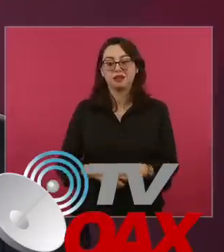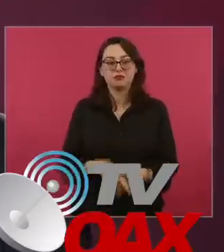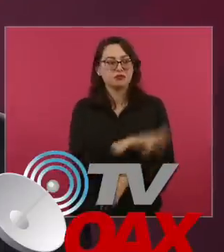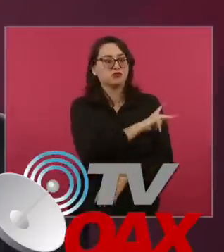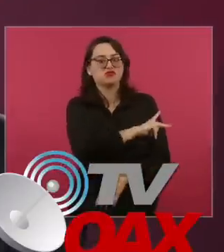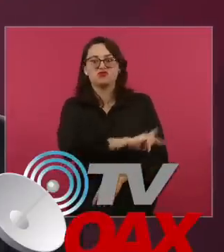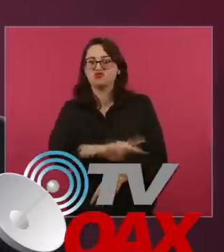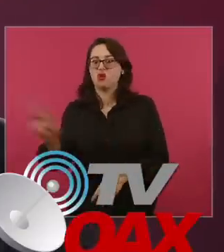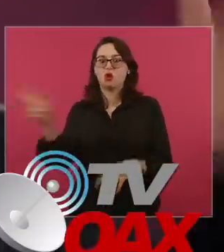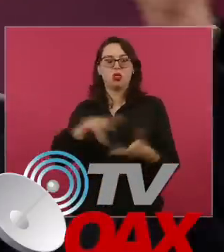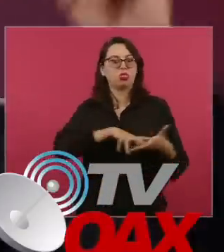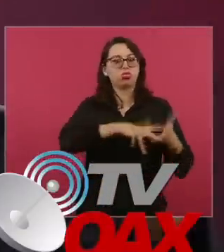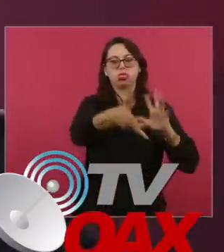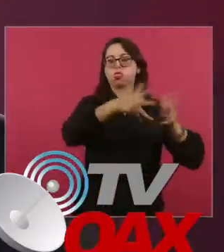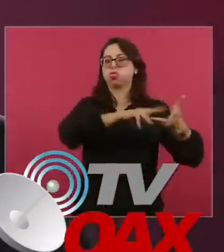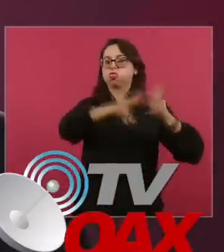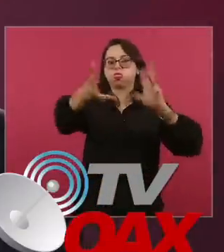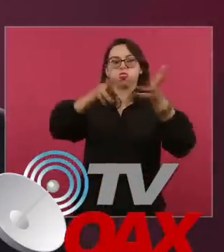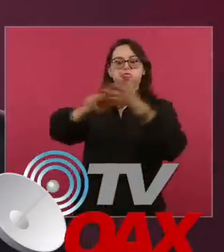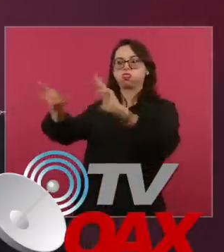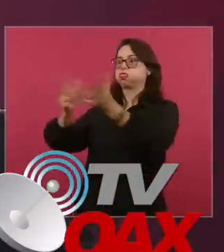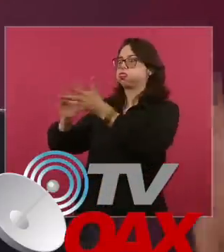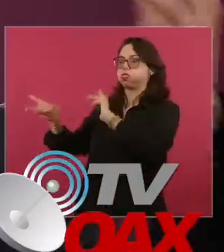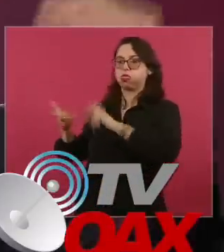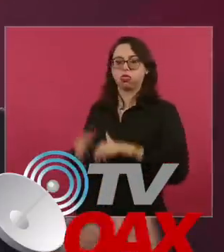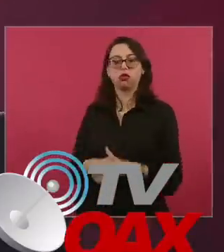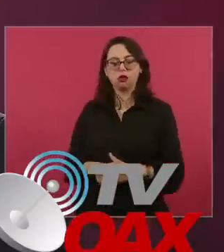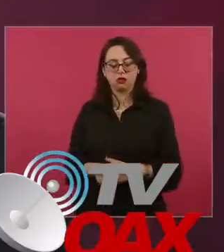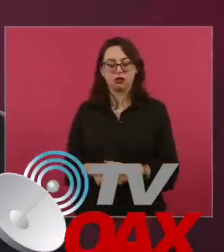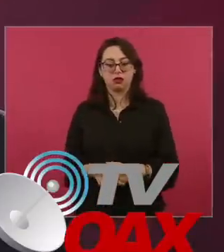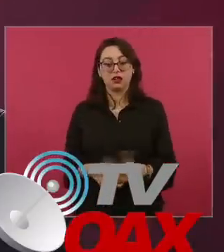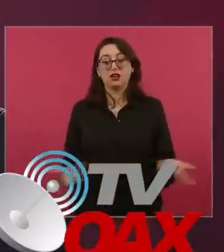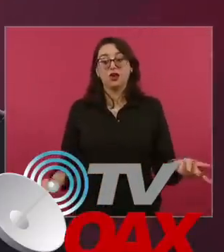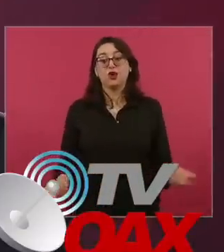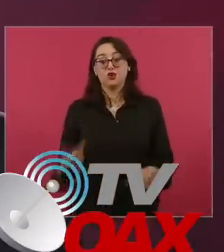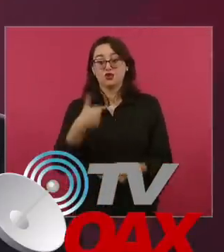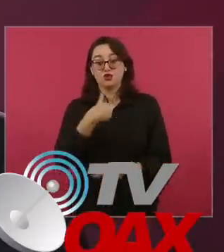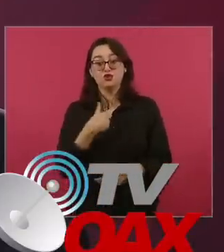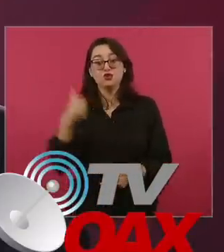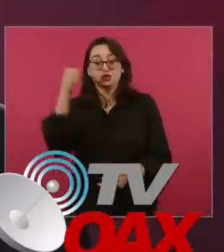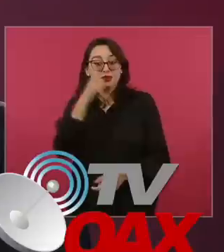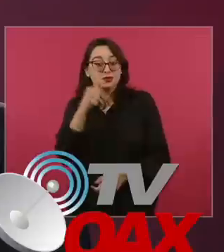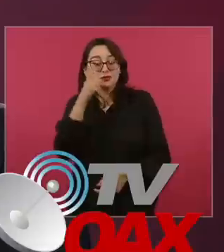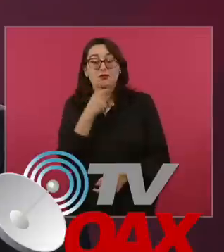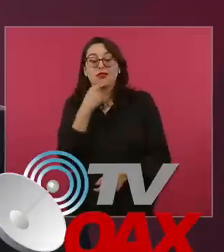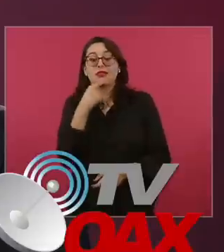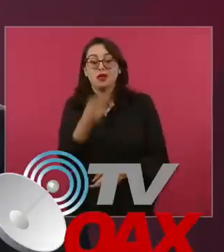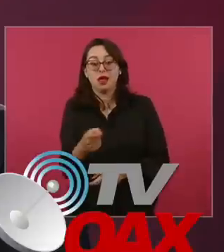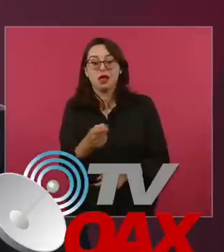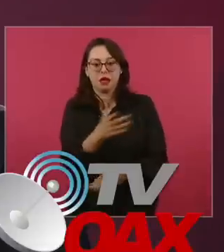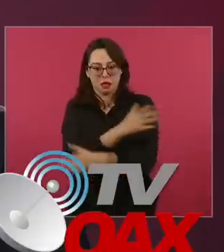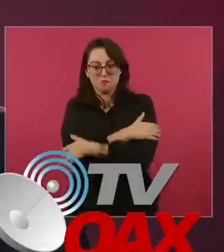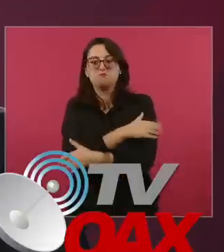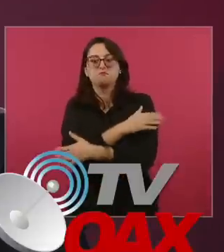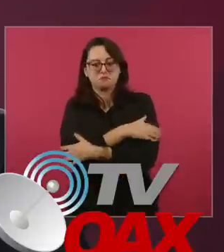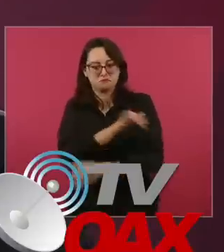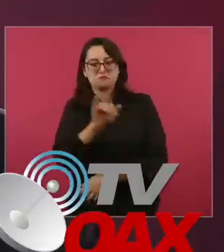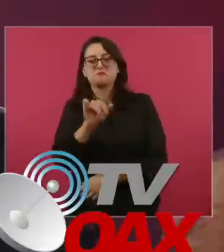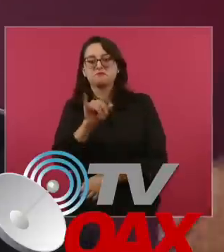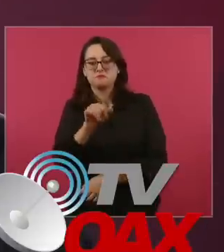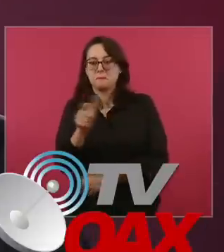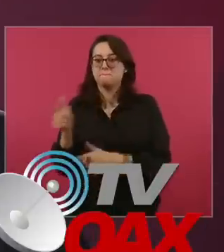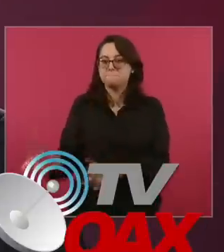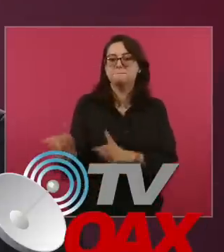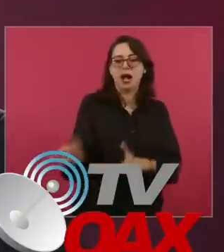burlaban, ¿no? Y se siguen burlando cuando hablo de abrazos, no balazos. Tengo